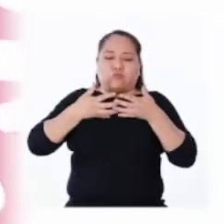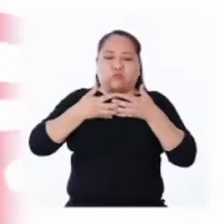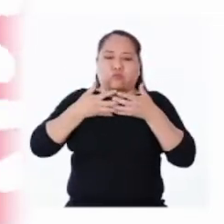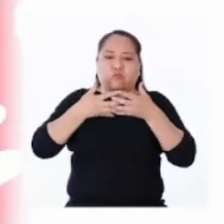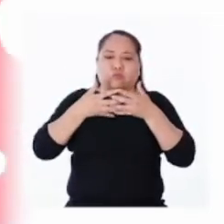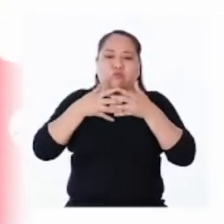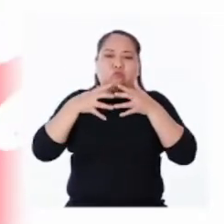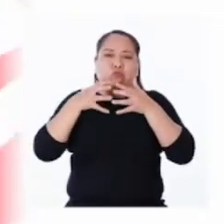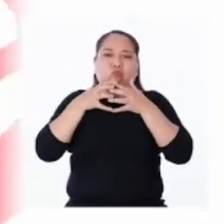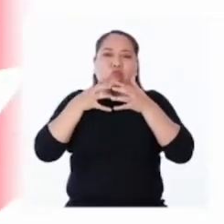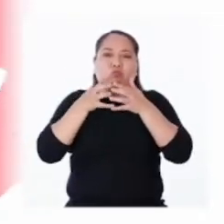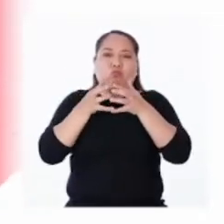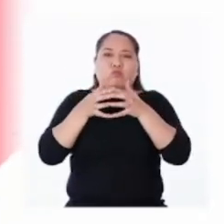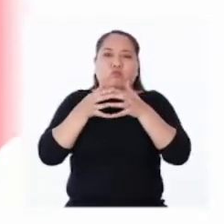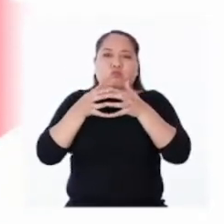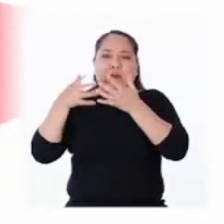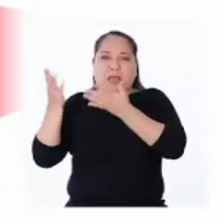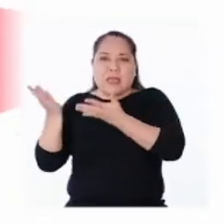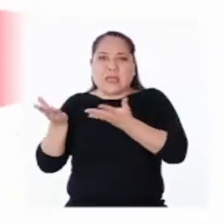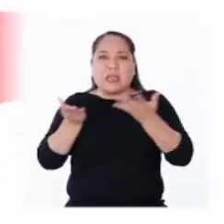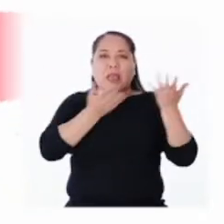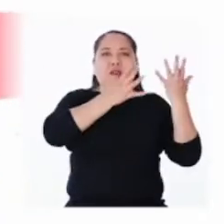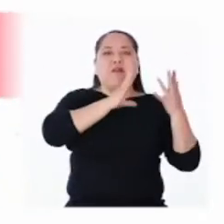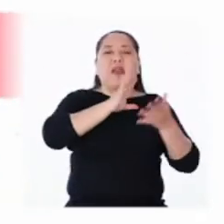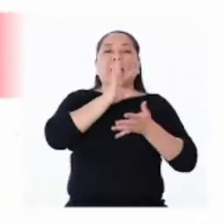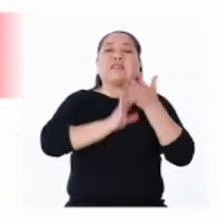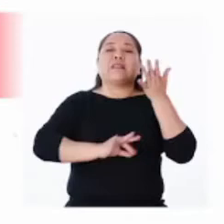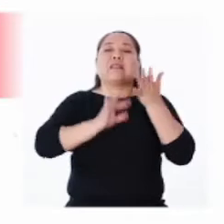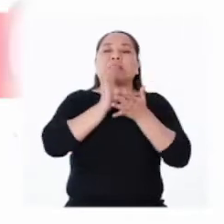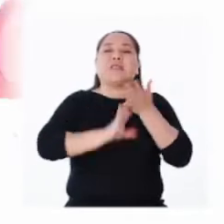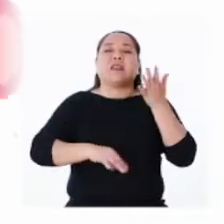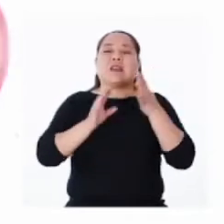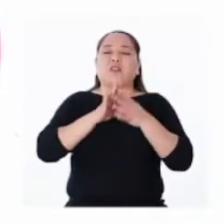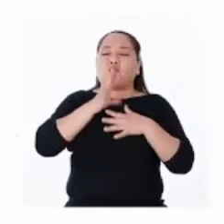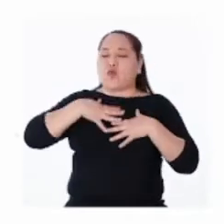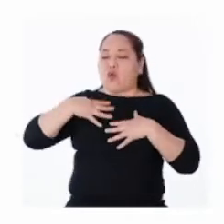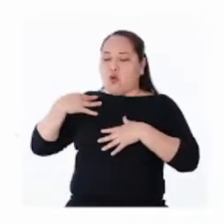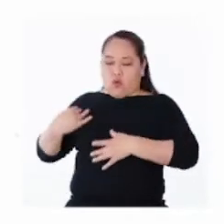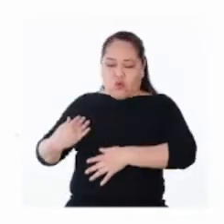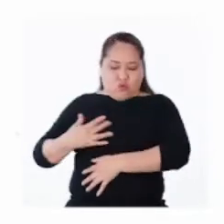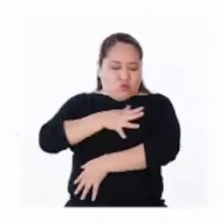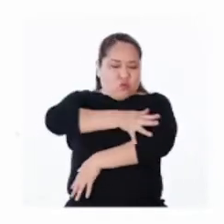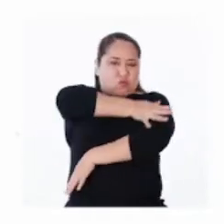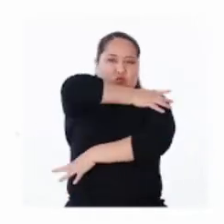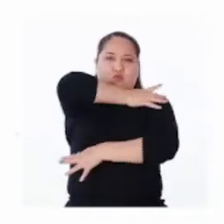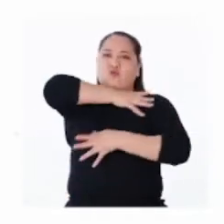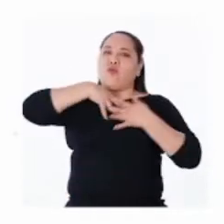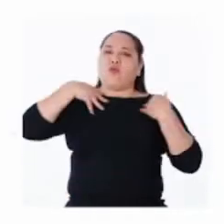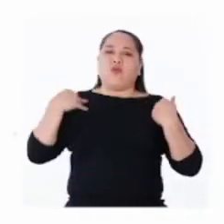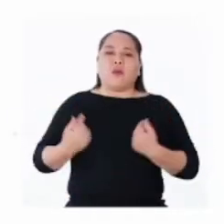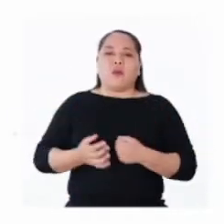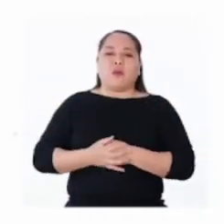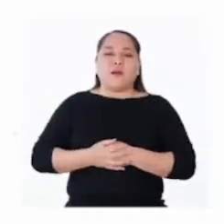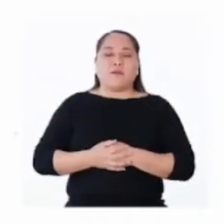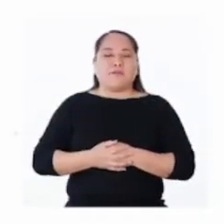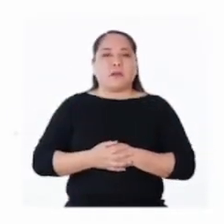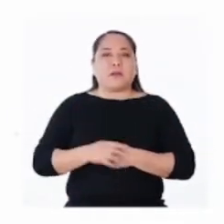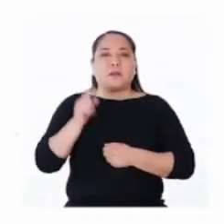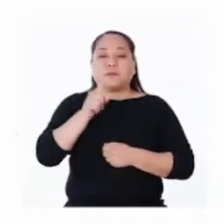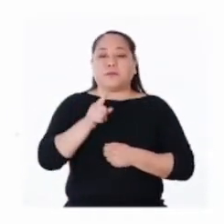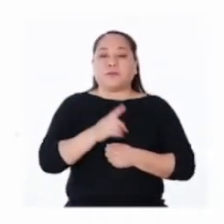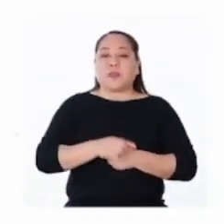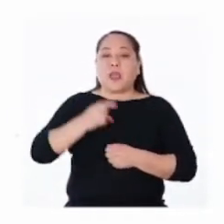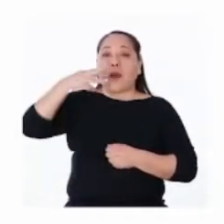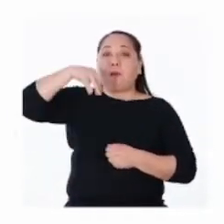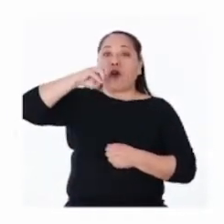formando una red capilar que transporta sangre a través de casi todos los tejidos del cuerpo.